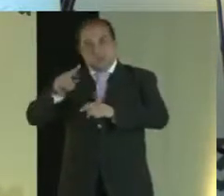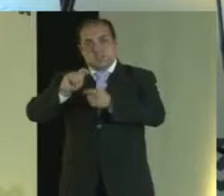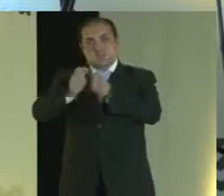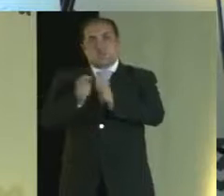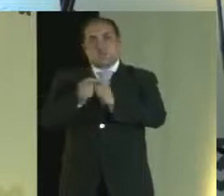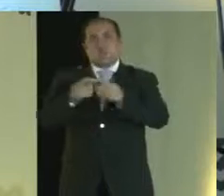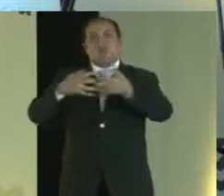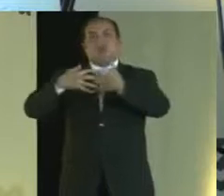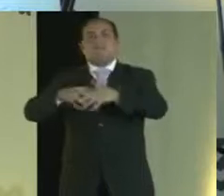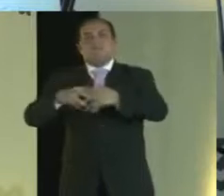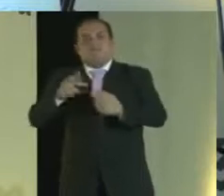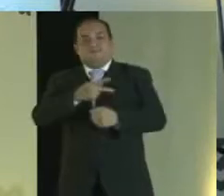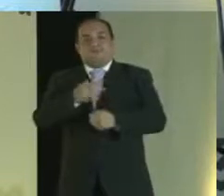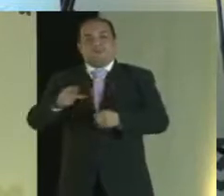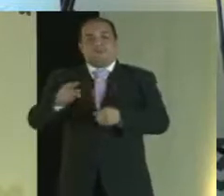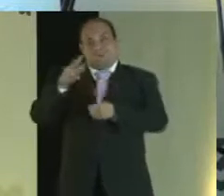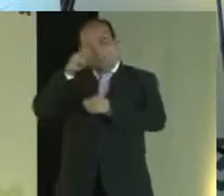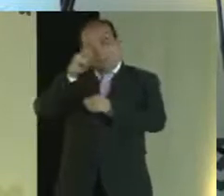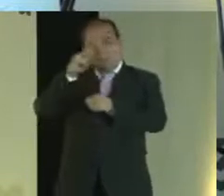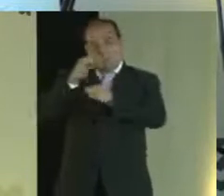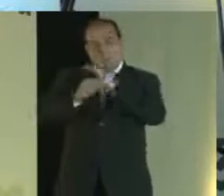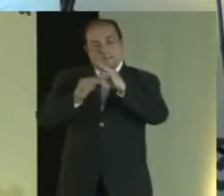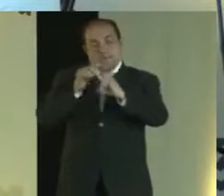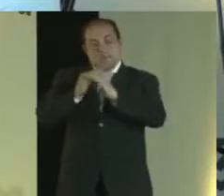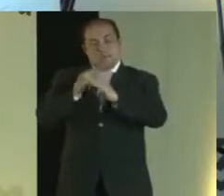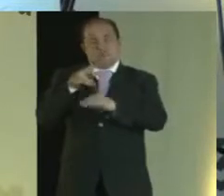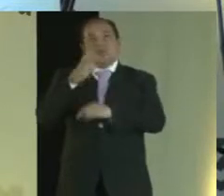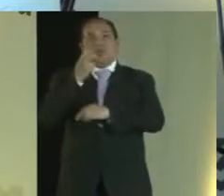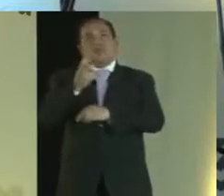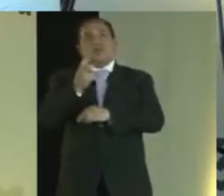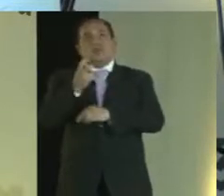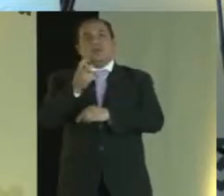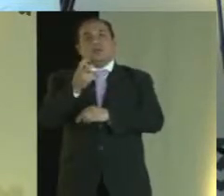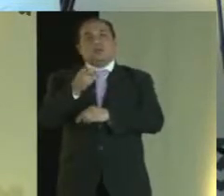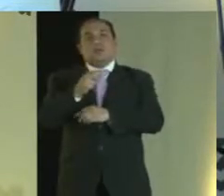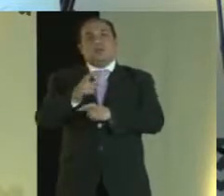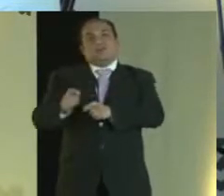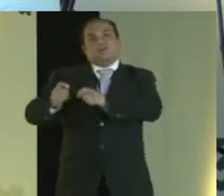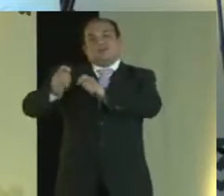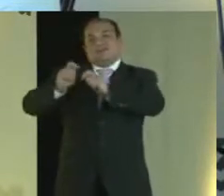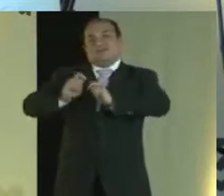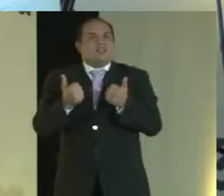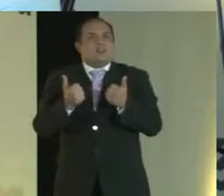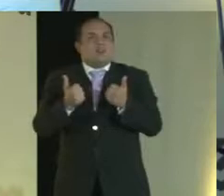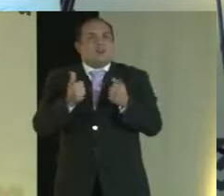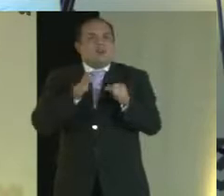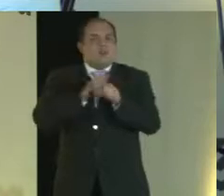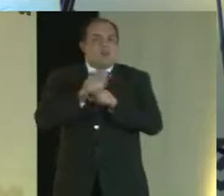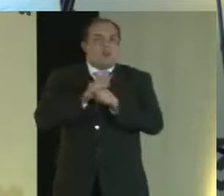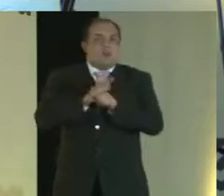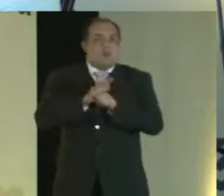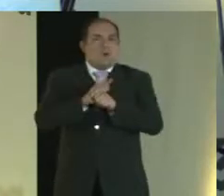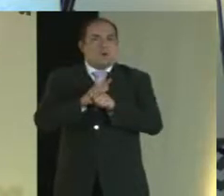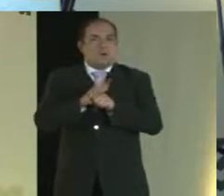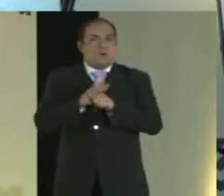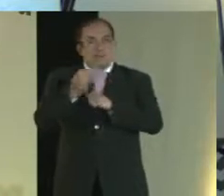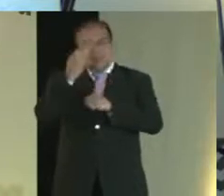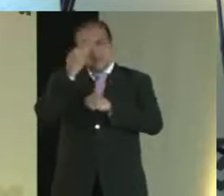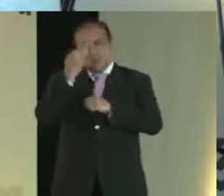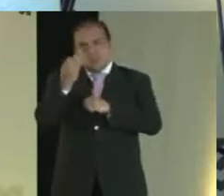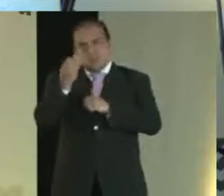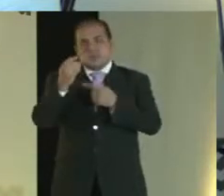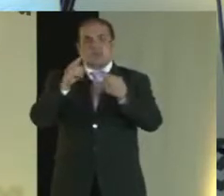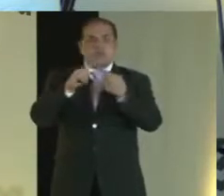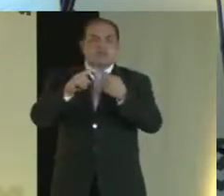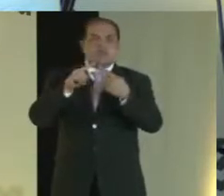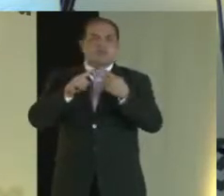de pobres del mundo. Literalmente esto es lo que nos arrojaron las vicisitudes, los momentos, las